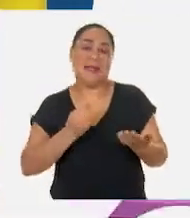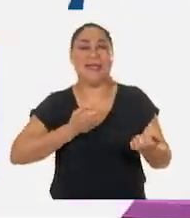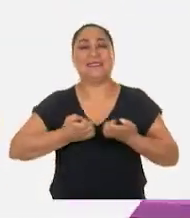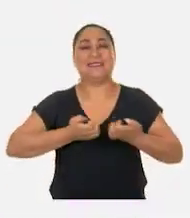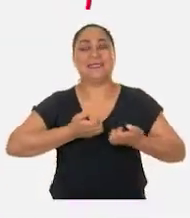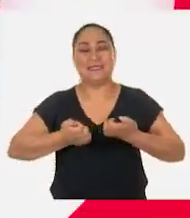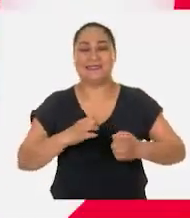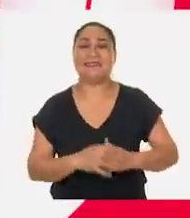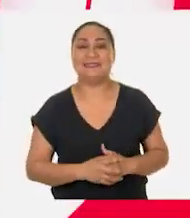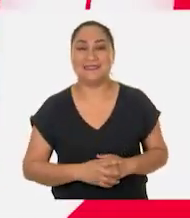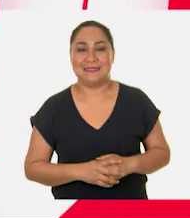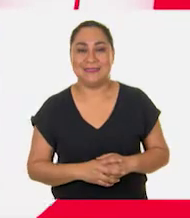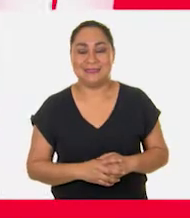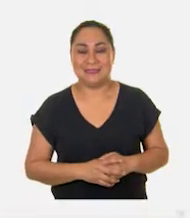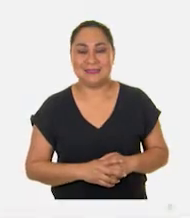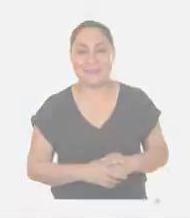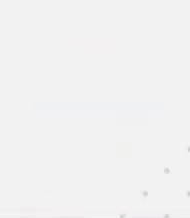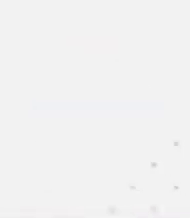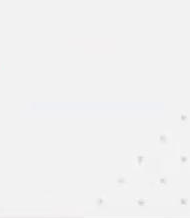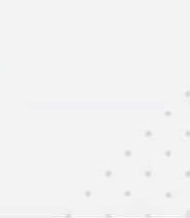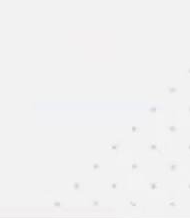movernos un poco.